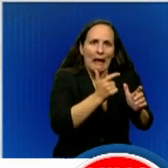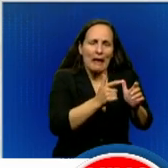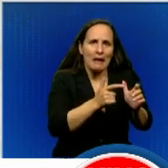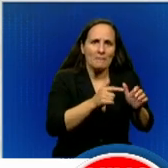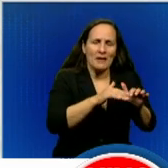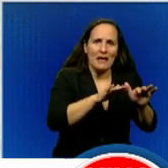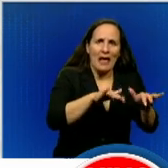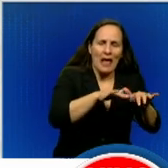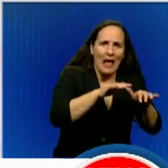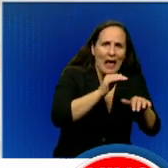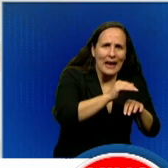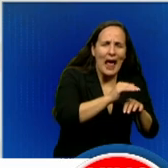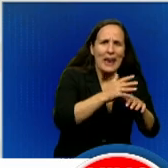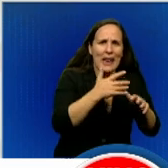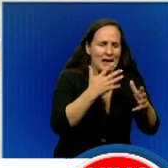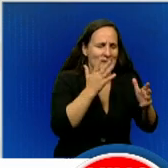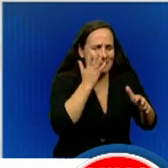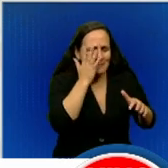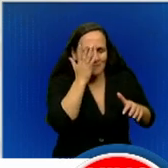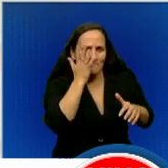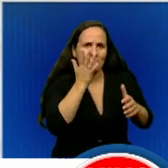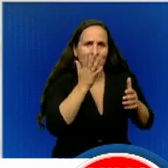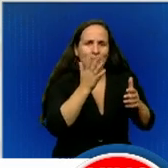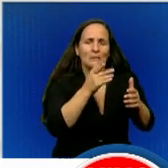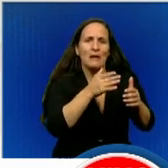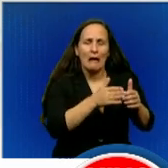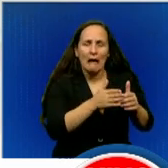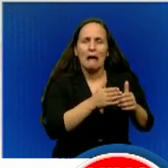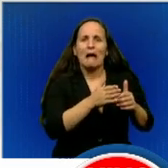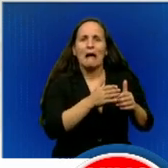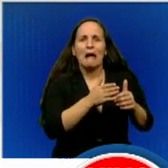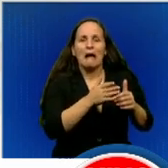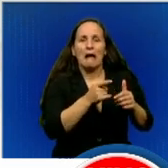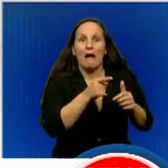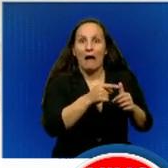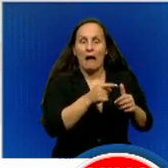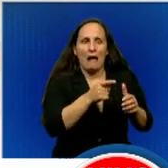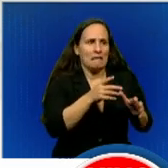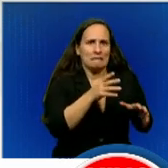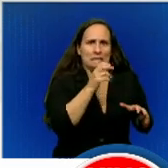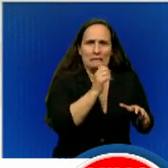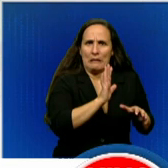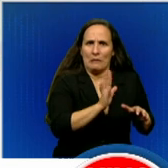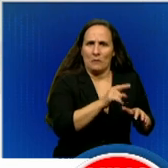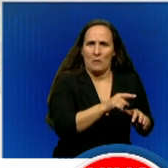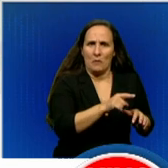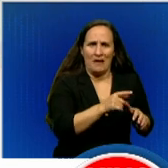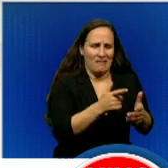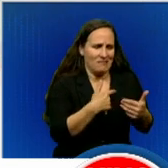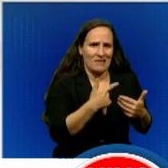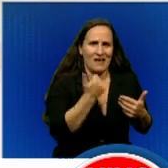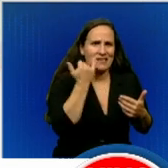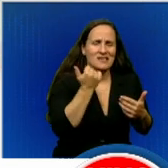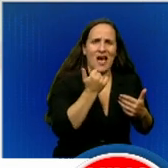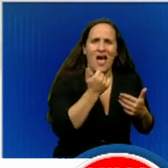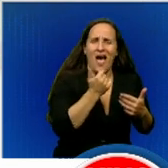fatiga y somnolencia para más tarde calentarse más allá de lo tolerable momento en el cual la rana ya se encuentra